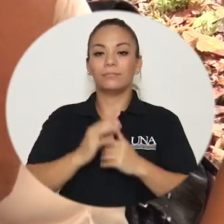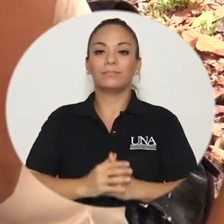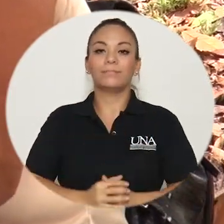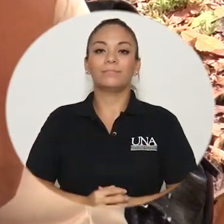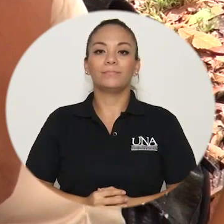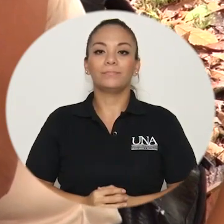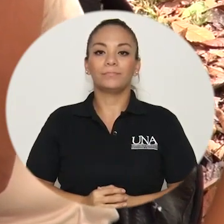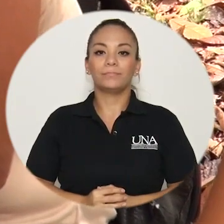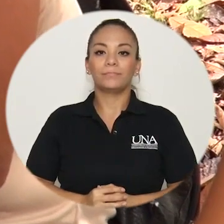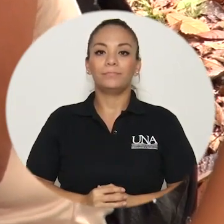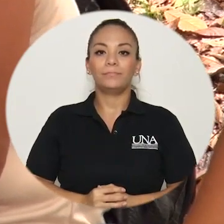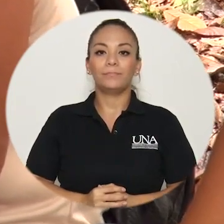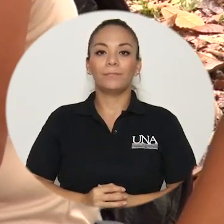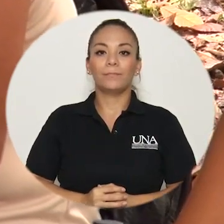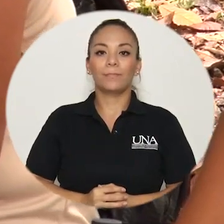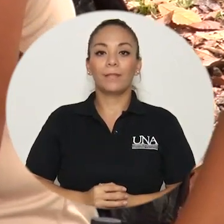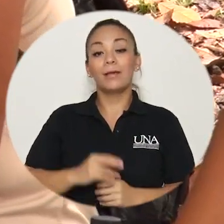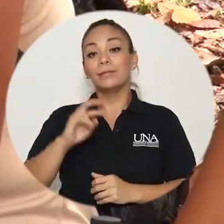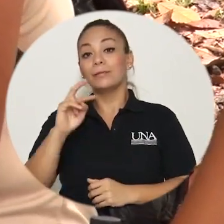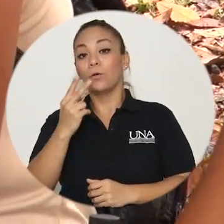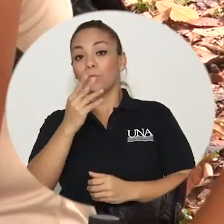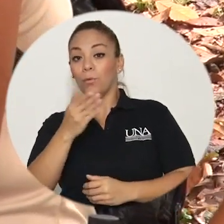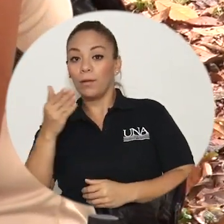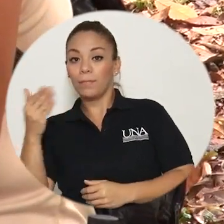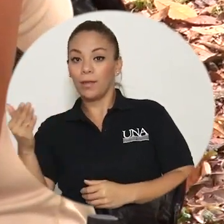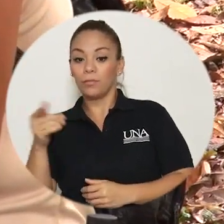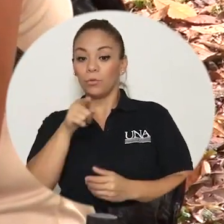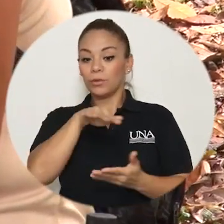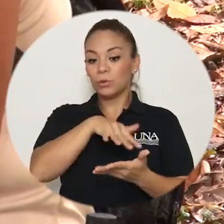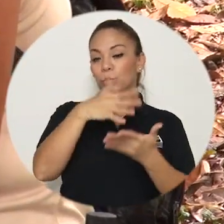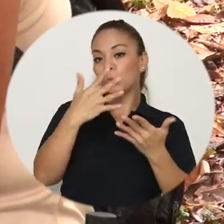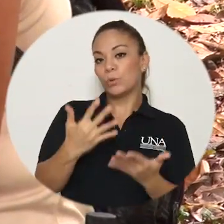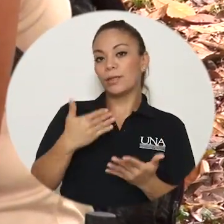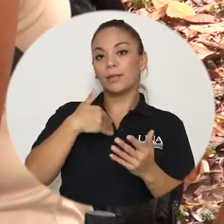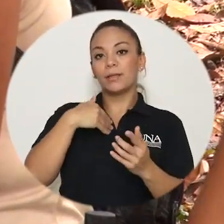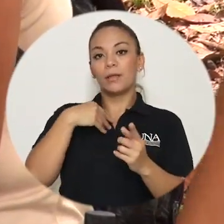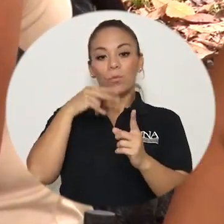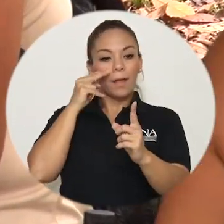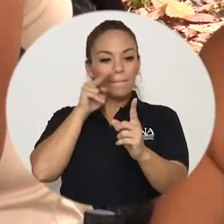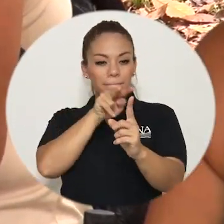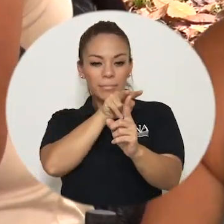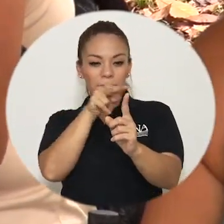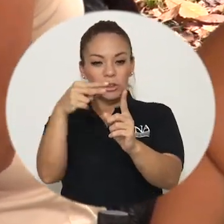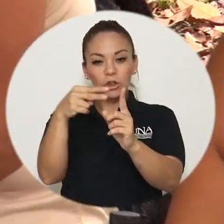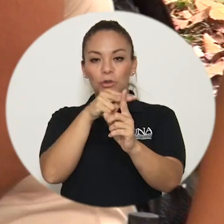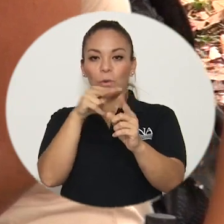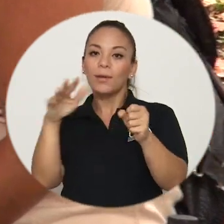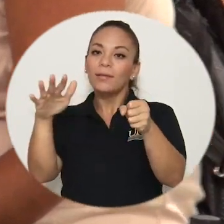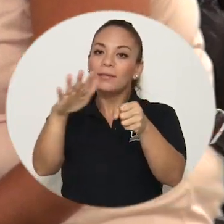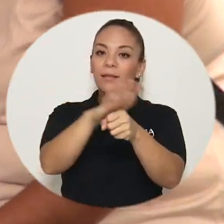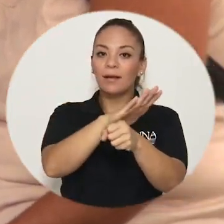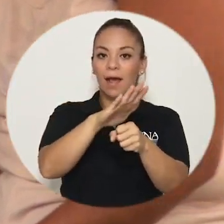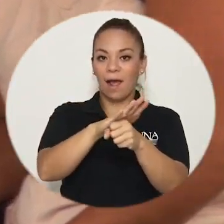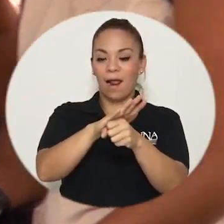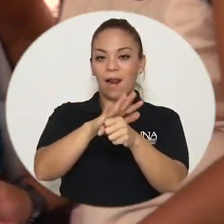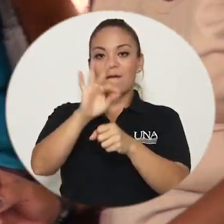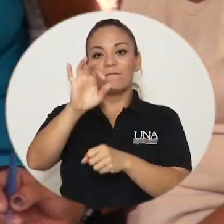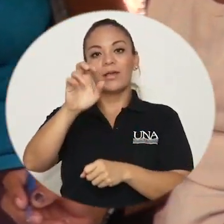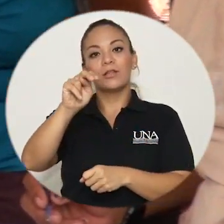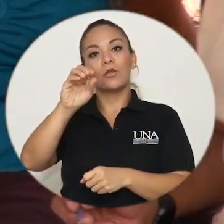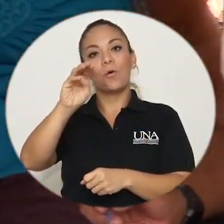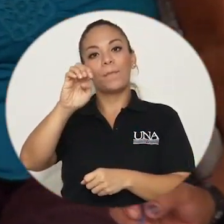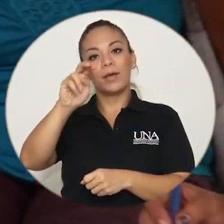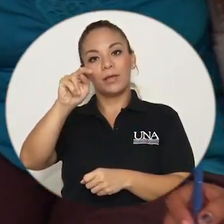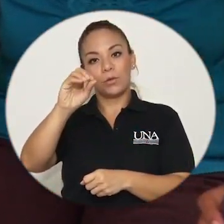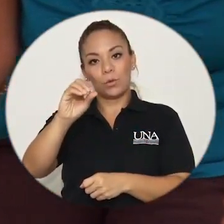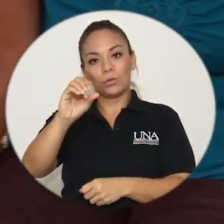nutricional. El segundo elemento es que al estudiante tener esta visión integral, holística del fenómeno SAN, le